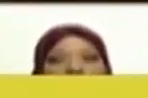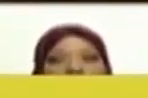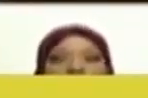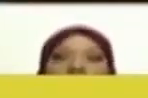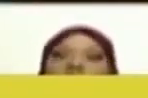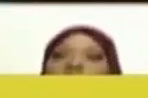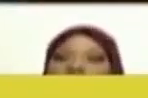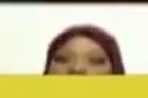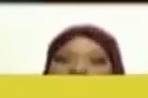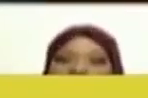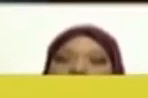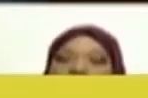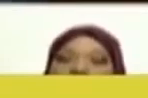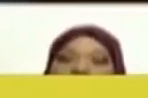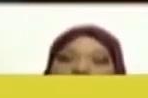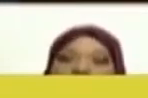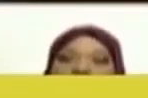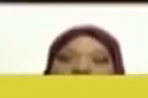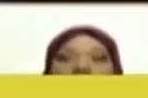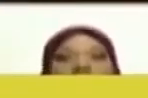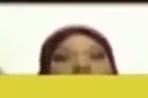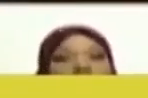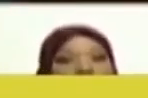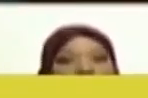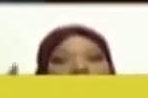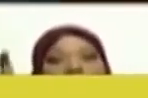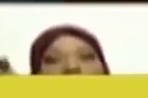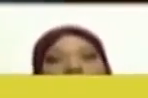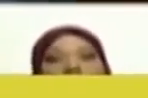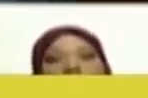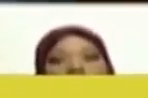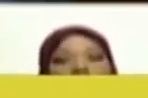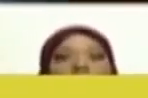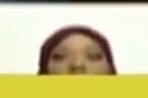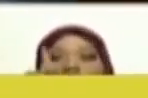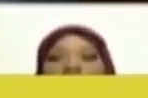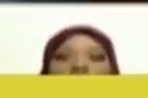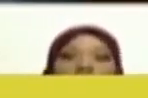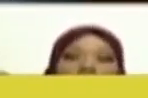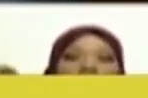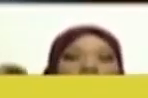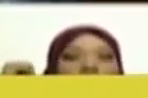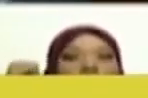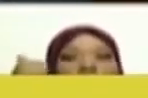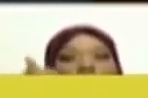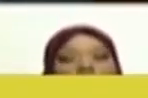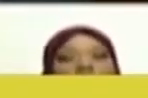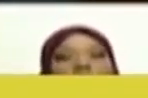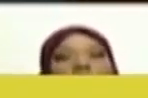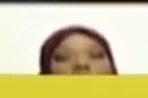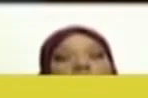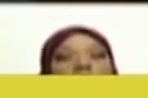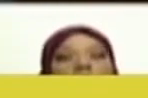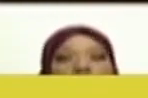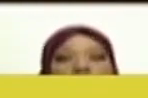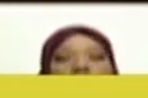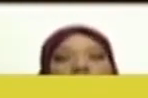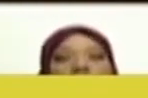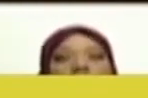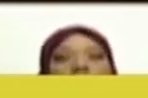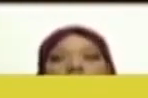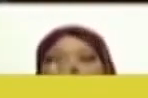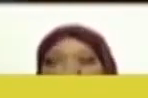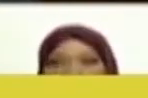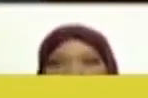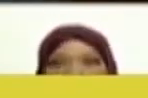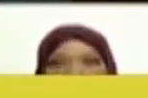que allende los tiempos, con el correr de los años y los años por venir, algún visitante